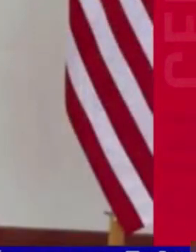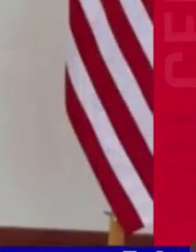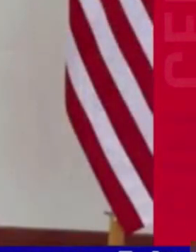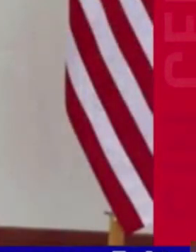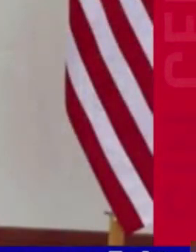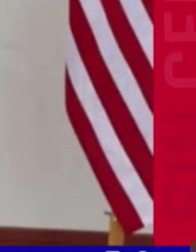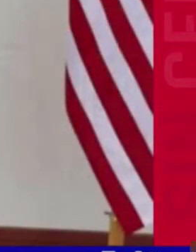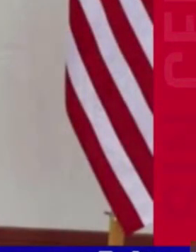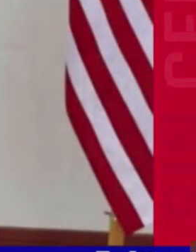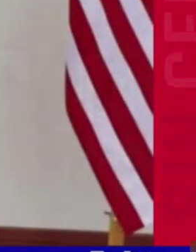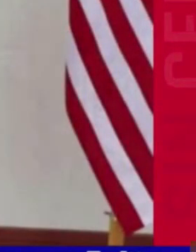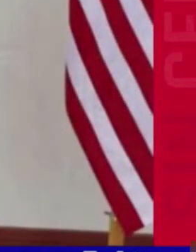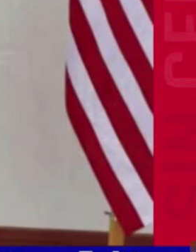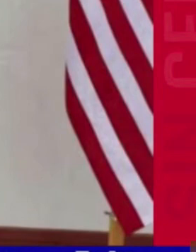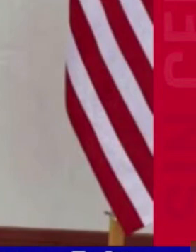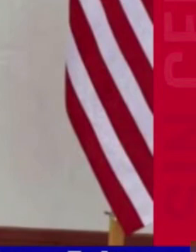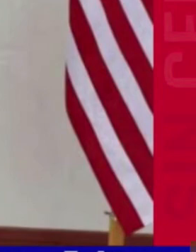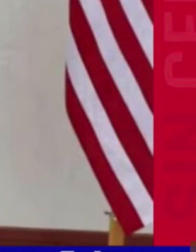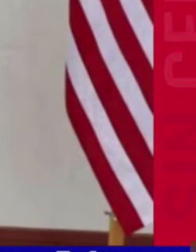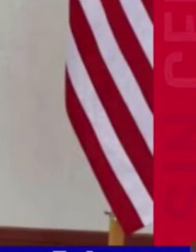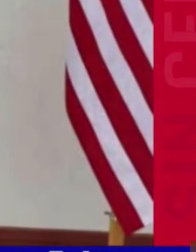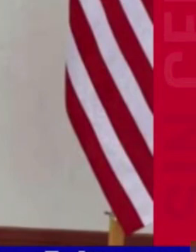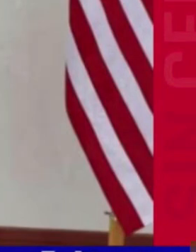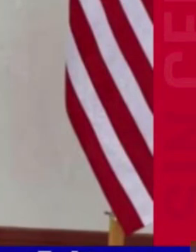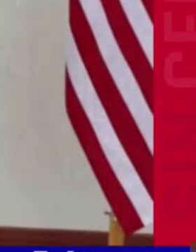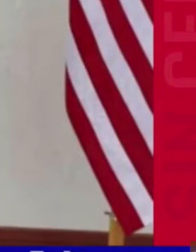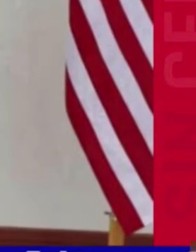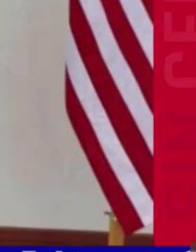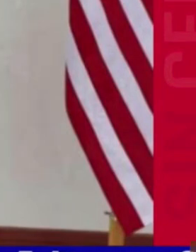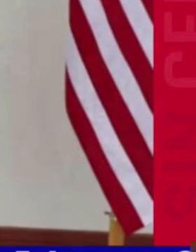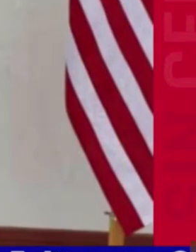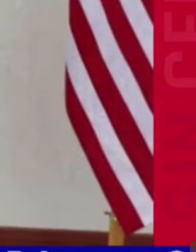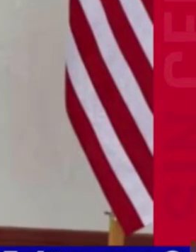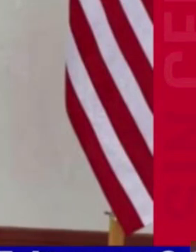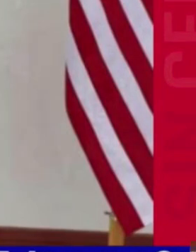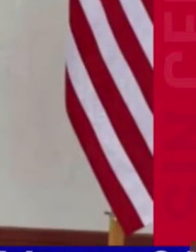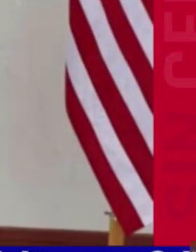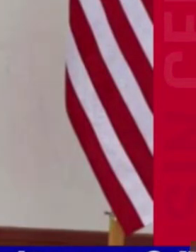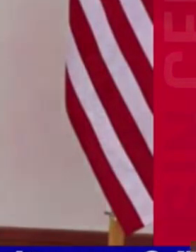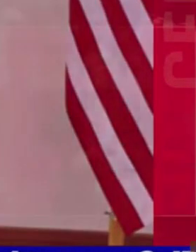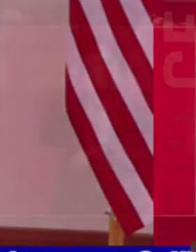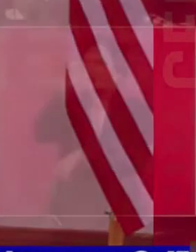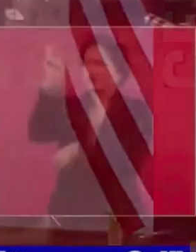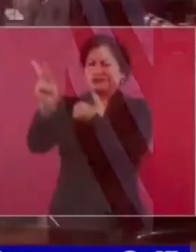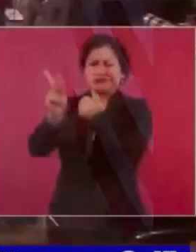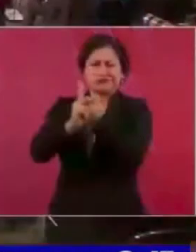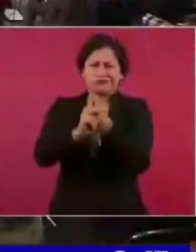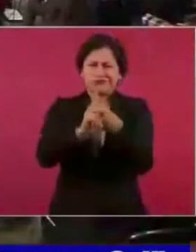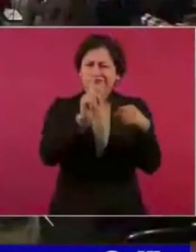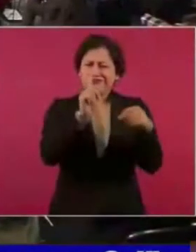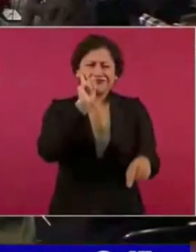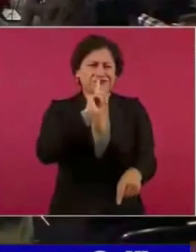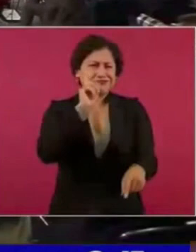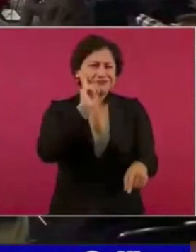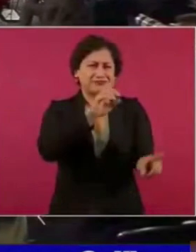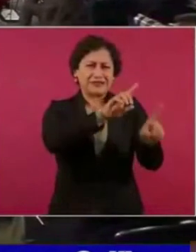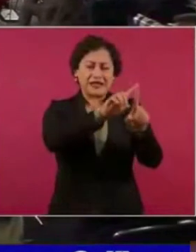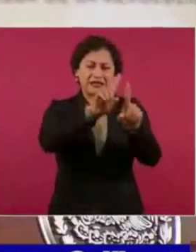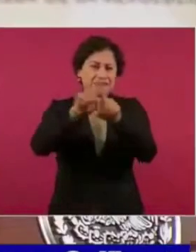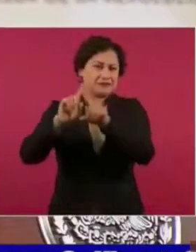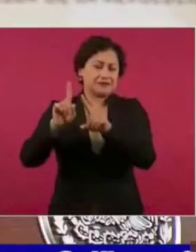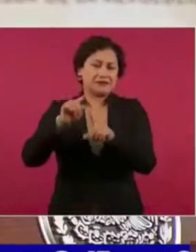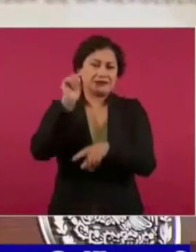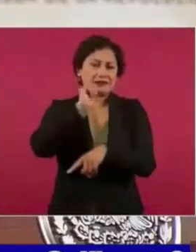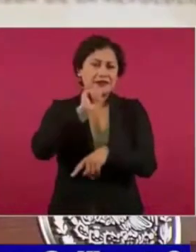¿qué es lo que ocurre después? Es el propio presidente quien hoy en la mañana dice que aunque hubiera